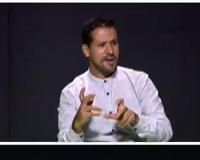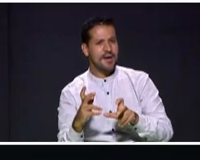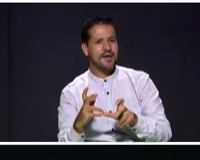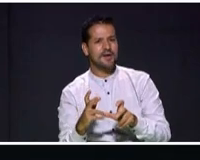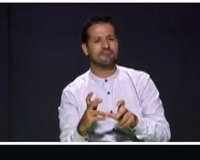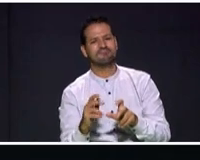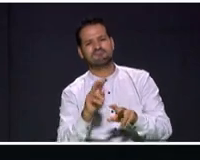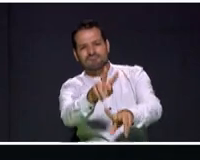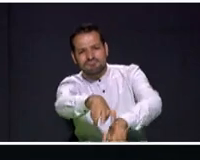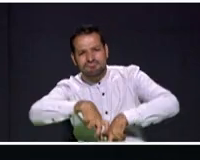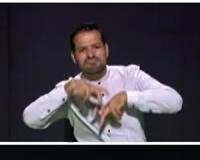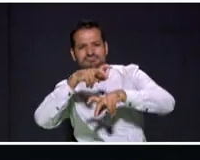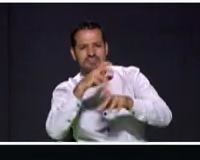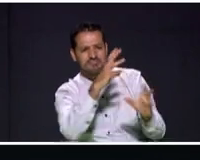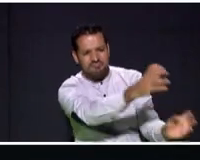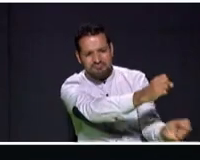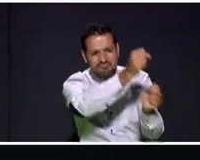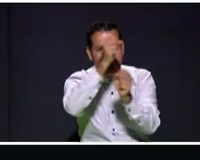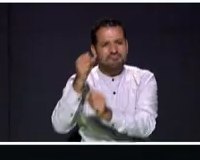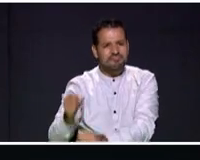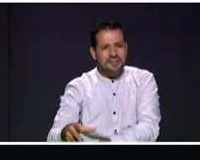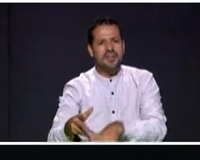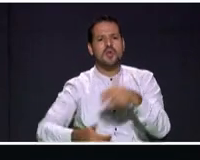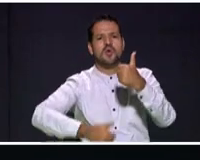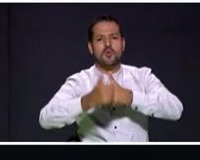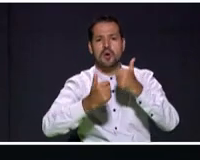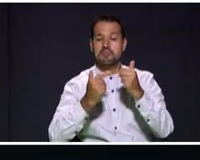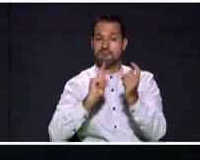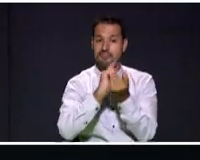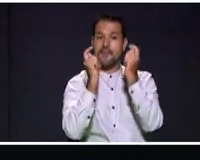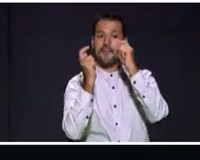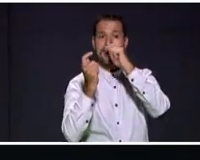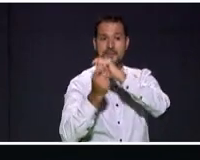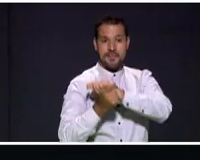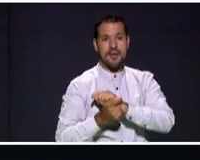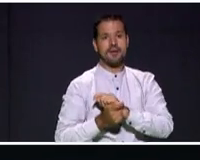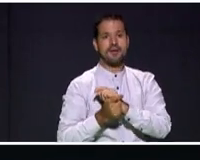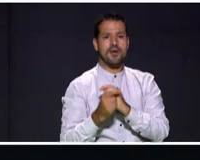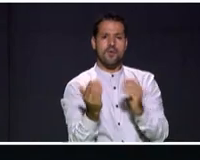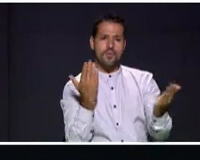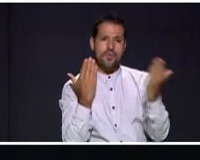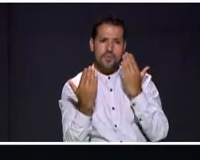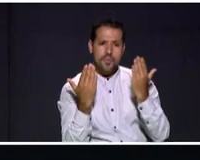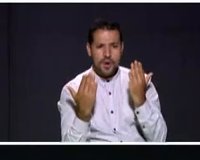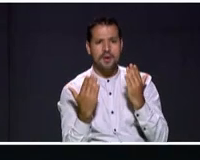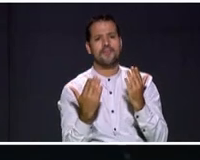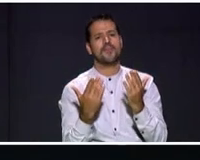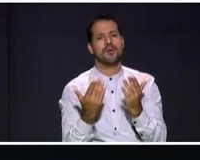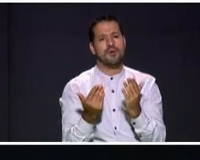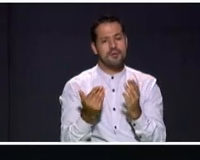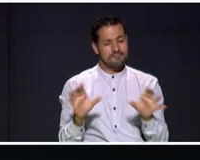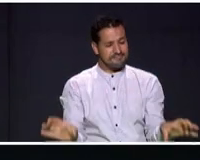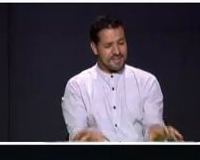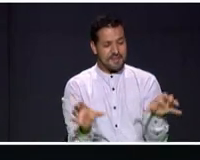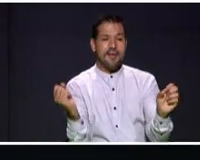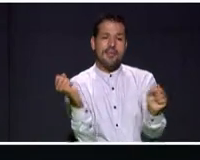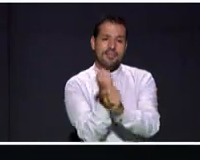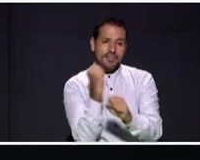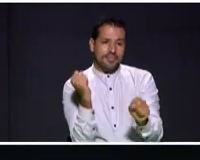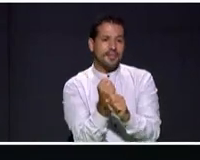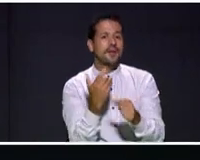fortalezas de las sus regiones vamos a convertir el campo antioqueño productivo desde el punto de vista logístico